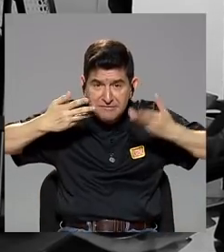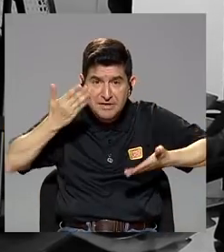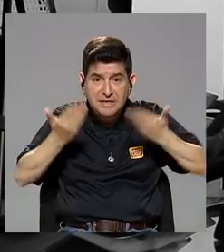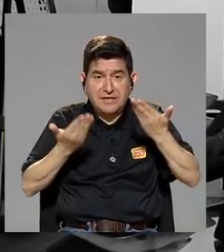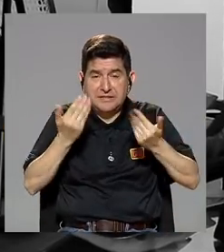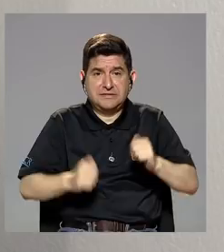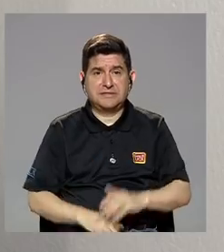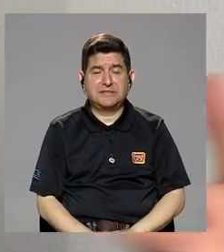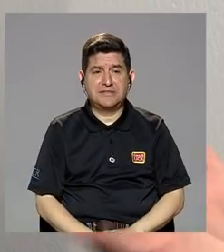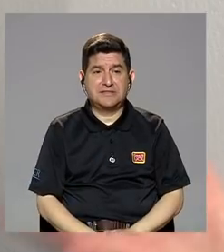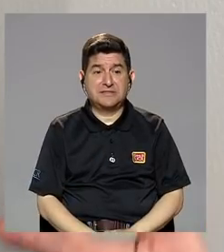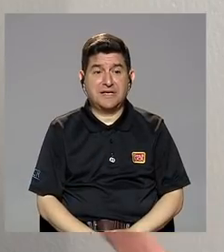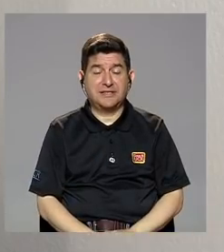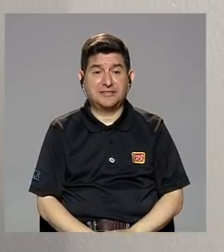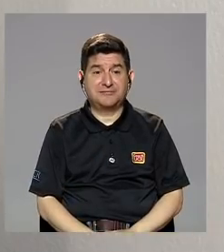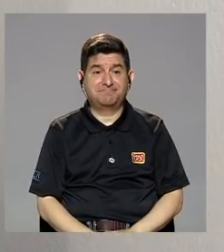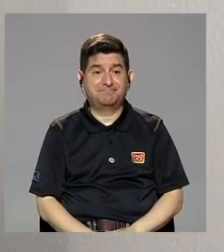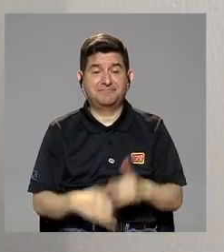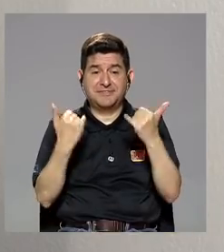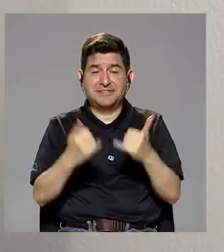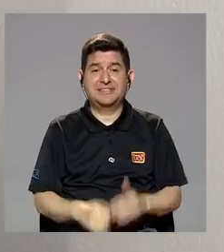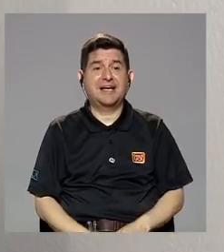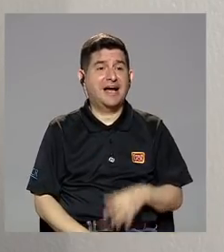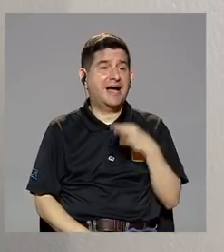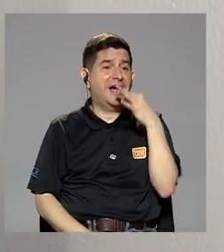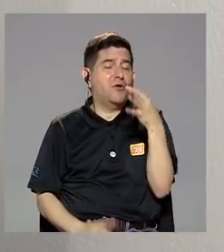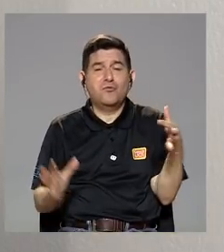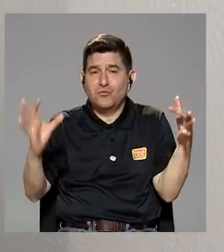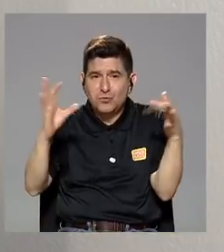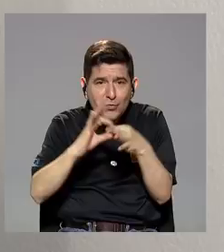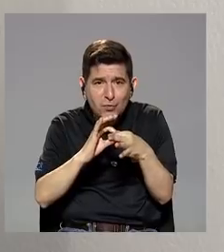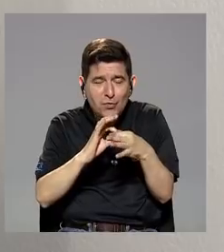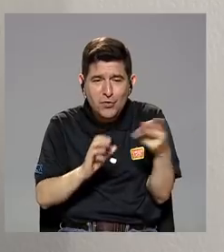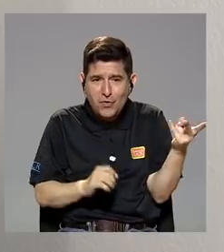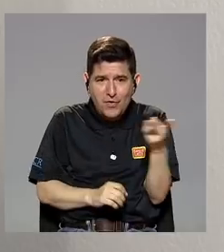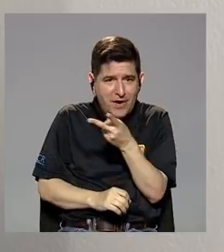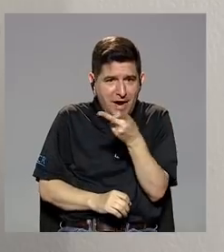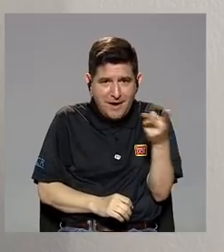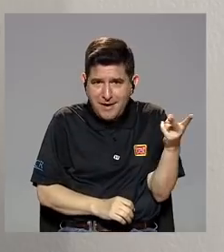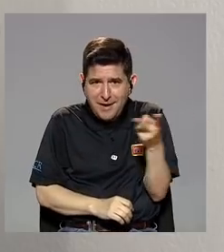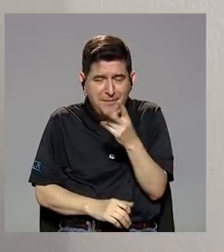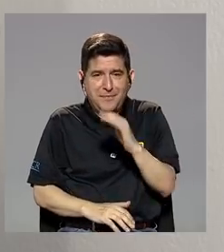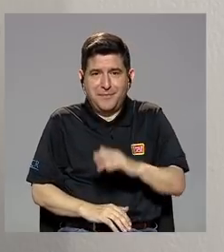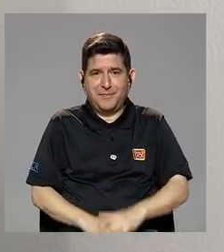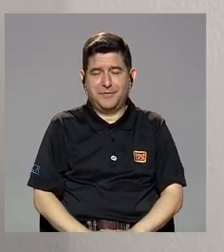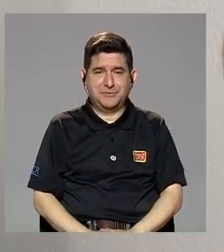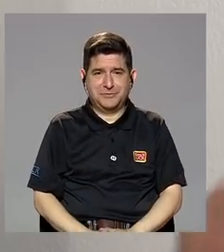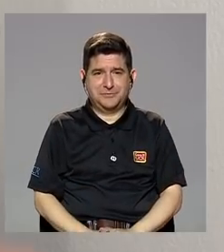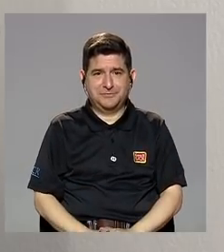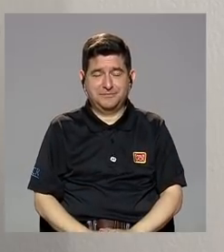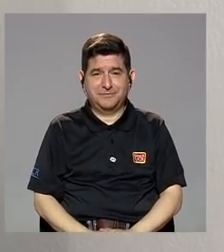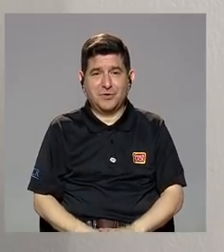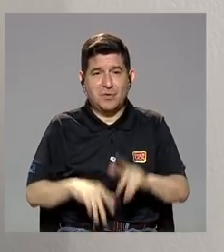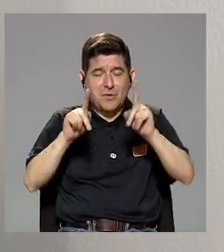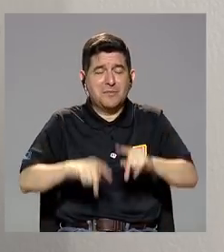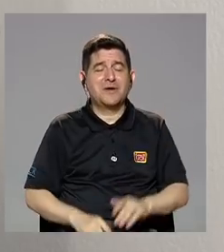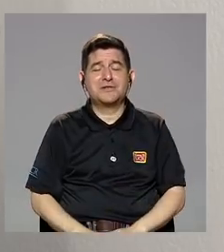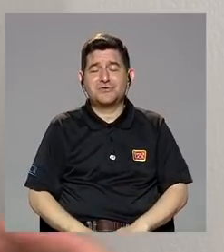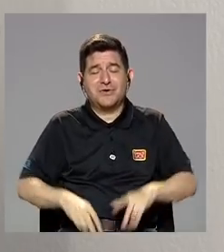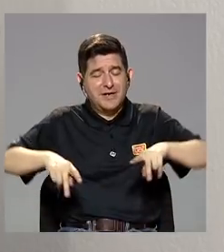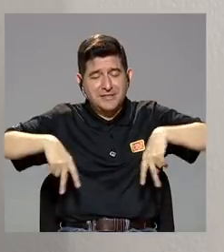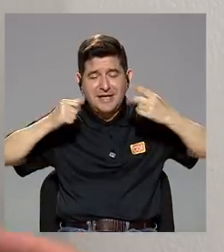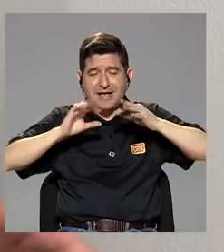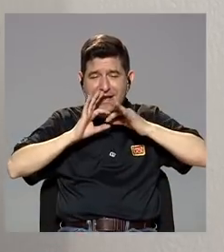estaban como destinadas a aferrar nos como un par de varias de las bebidas y no